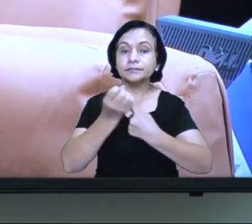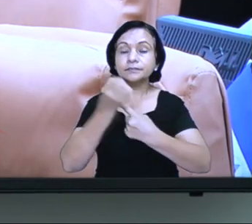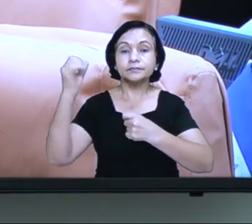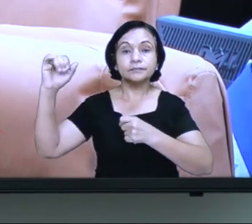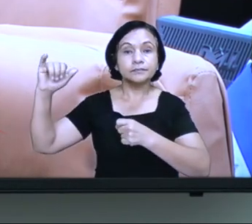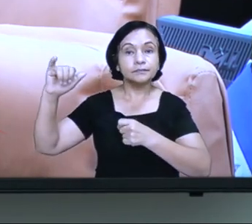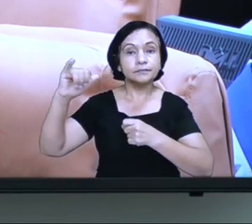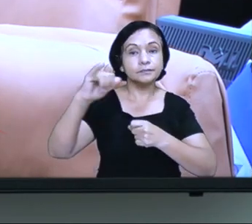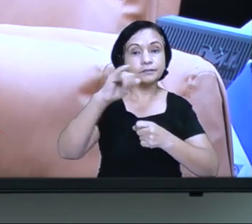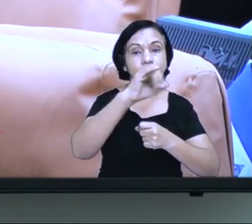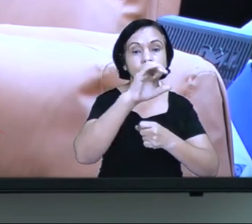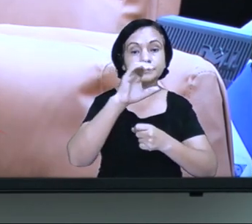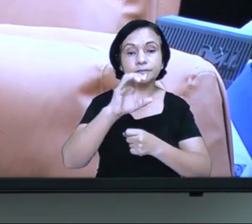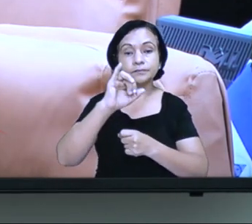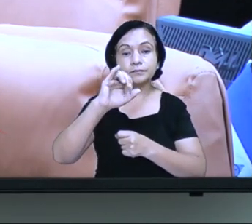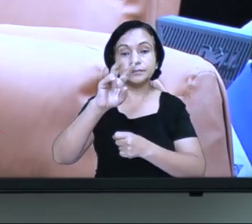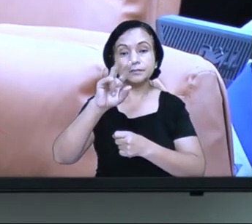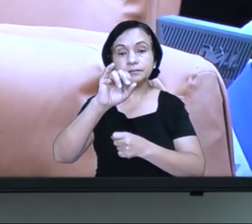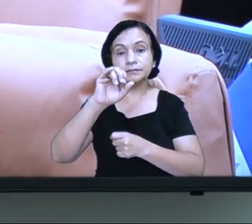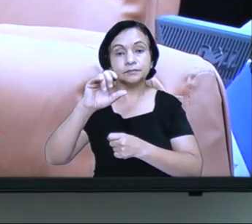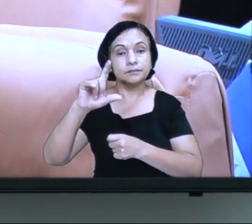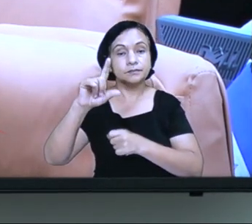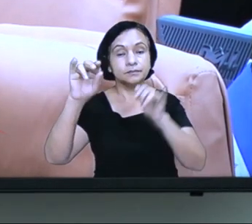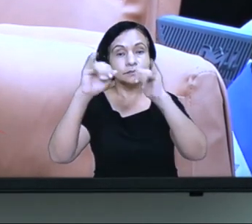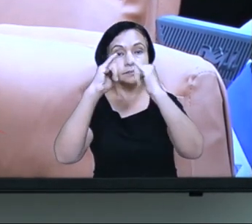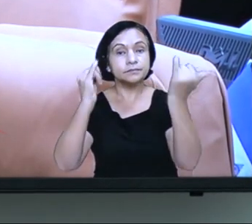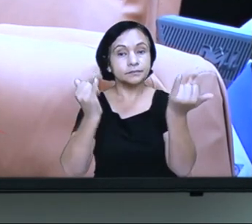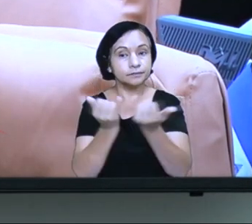Aviación Civil Internacional,